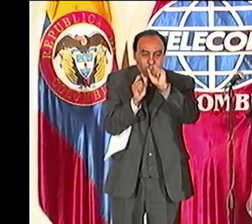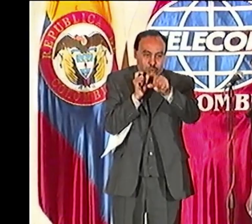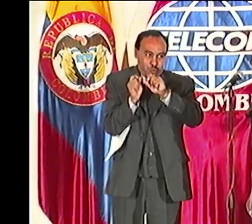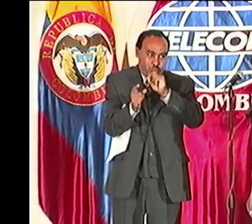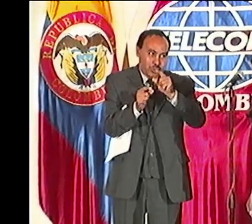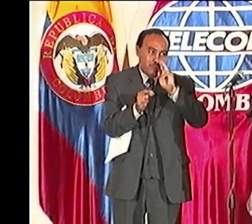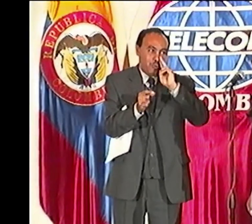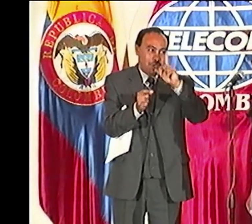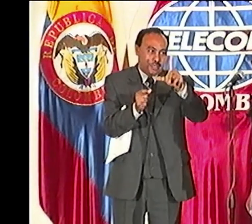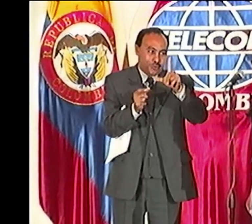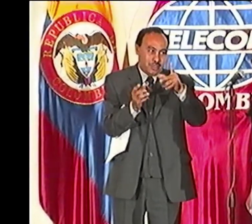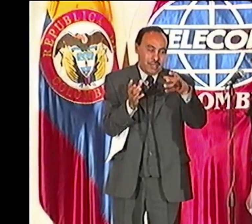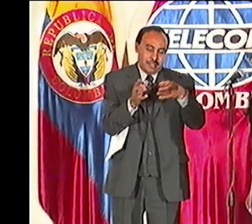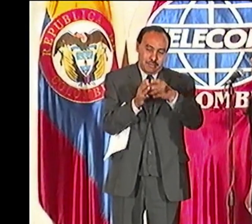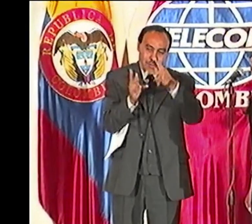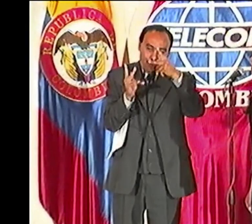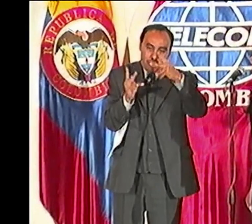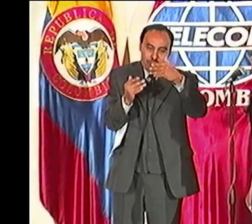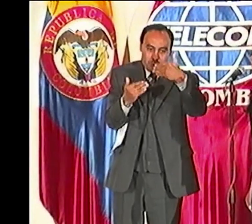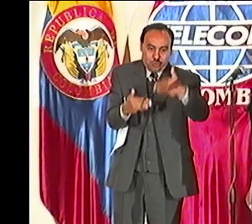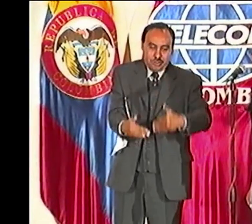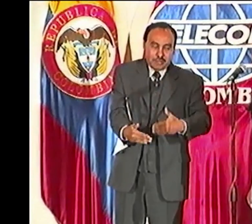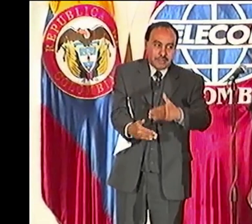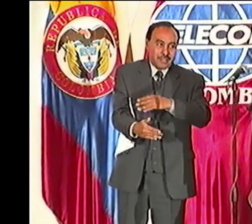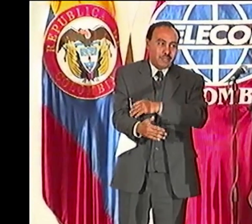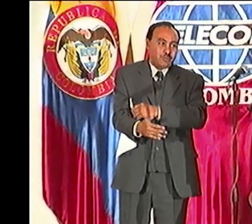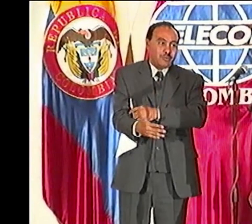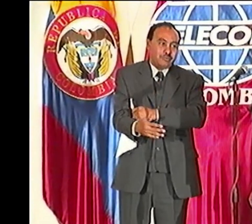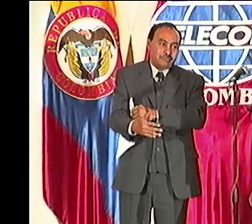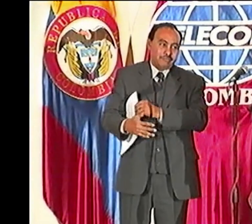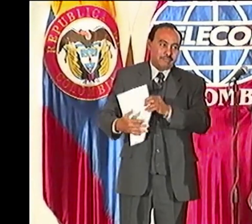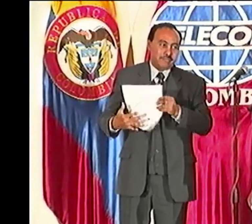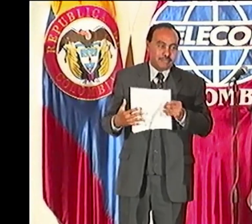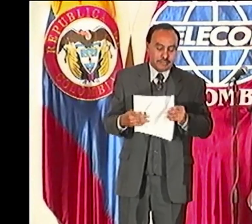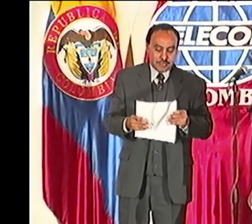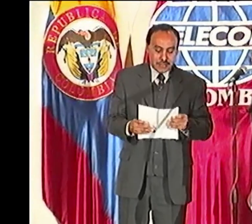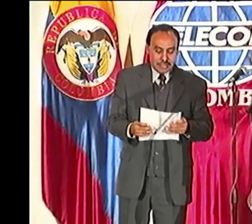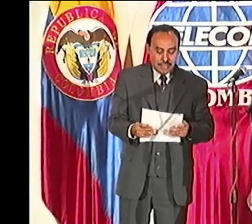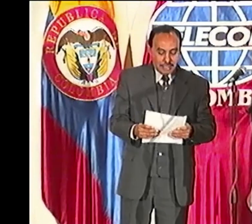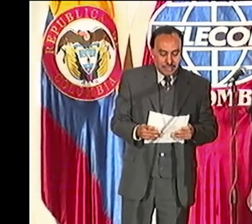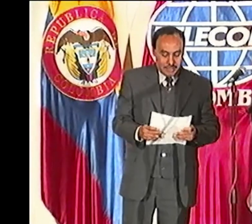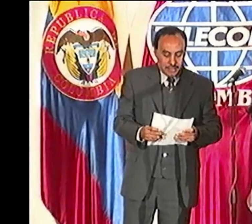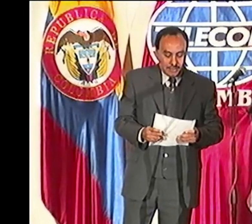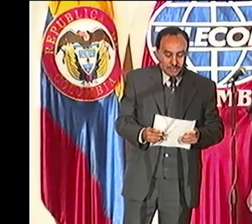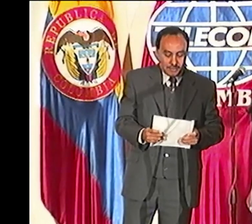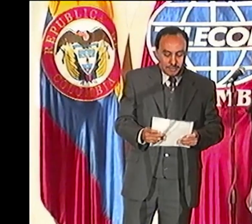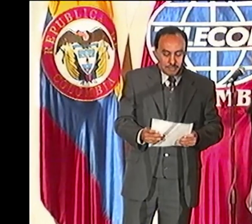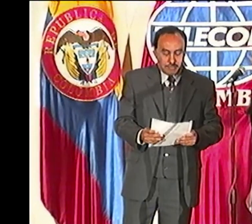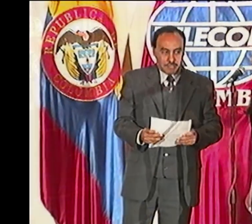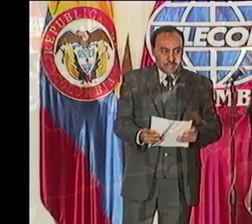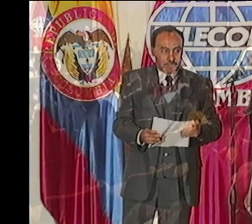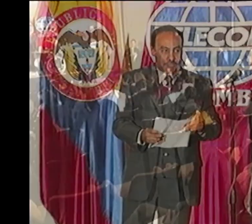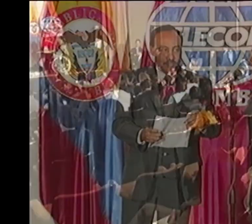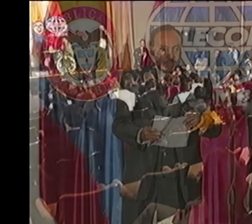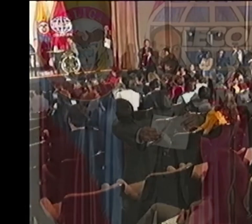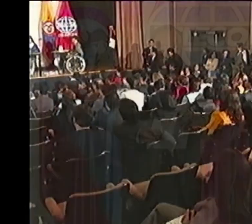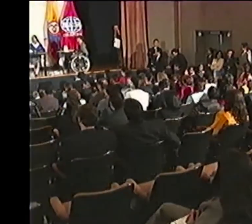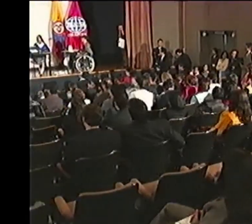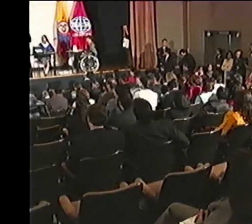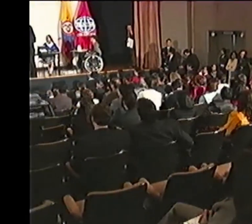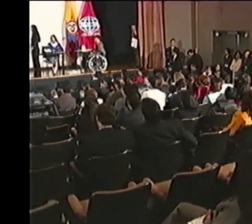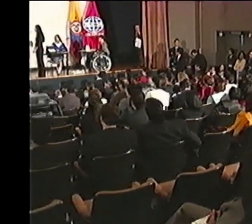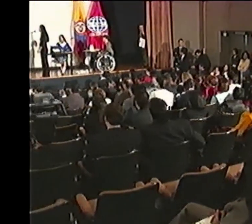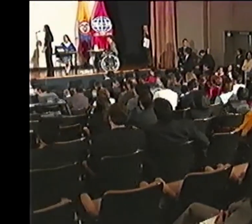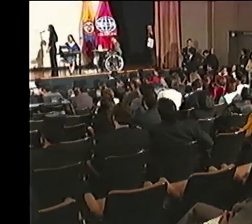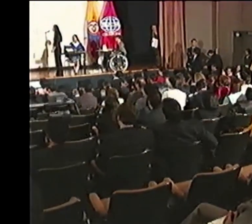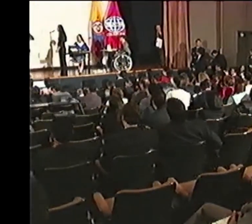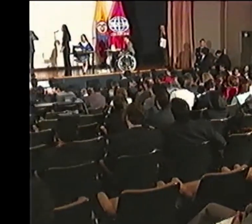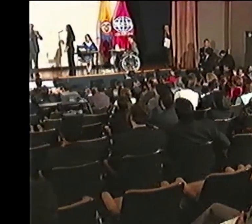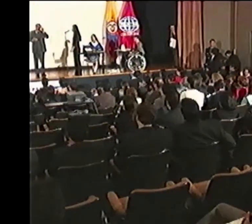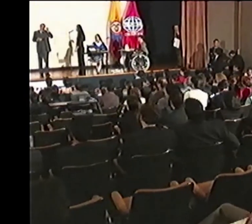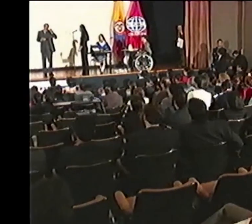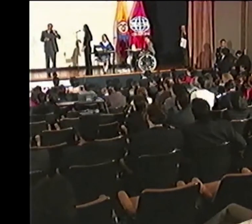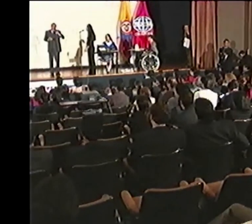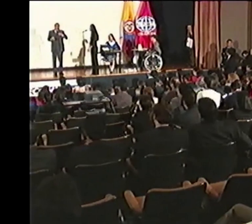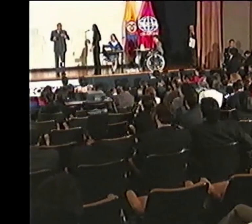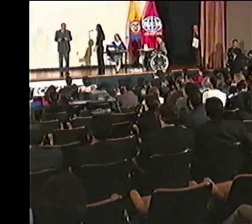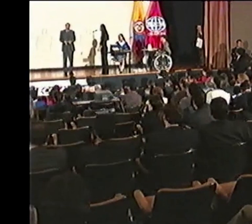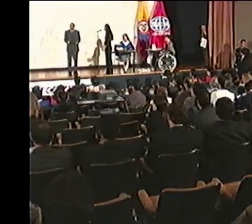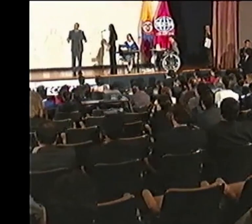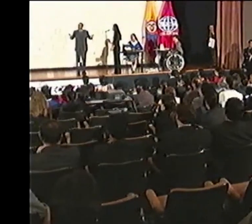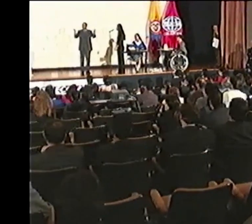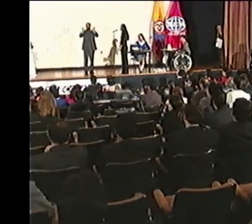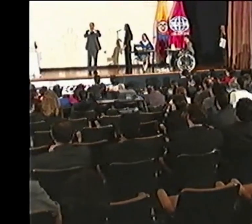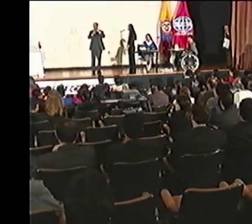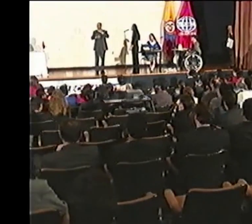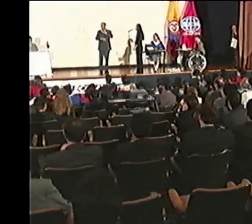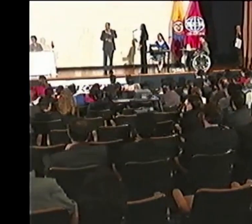he venido en representación del Comité Consultivo Nacional del Plan Nacional de Atención a la Discapacidad. Esperamos que ustedes